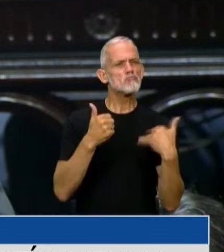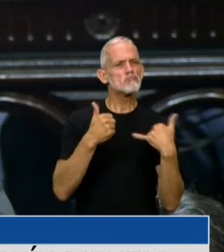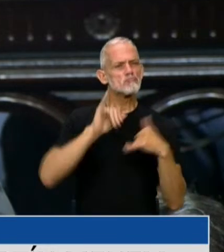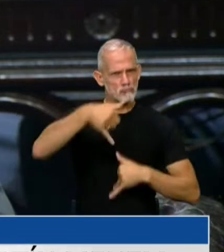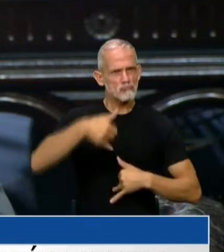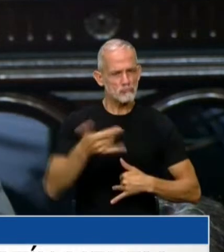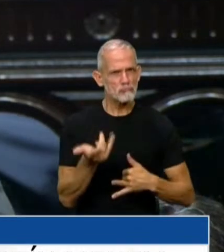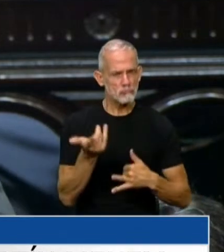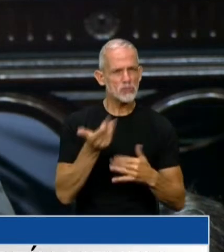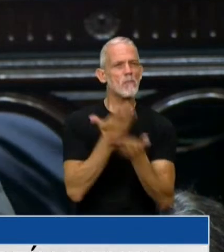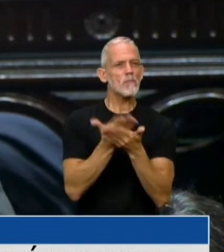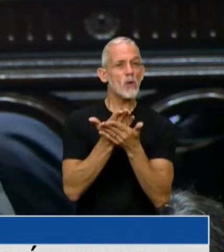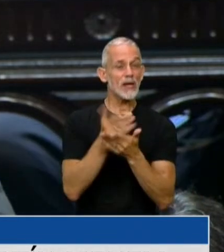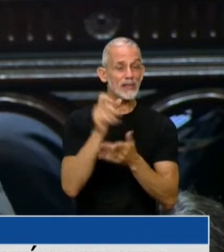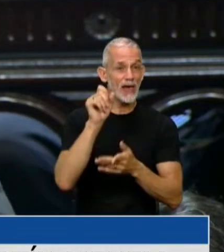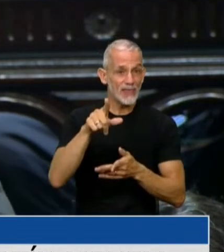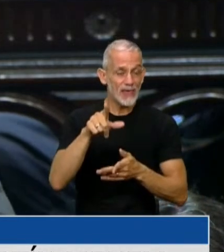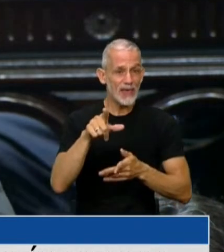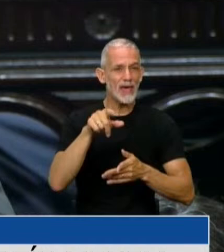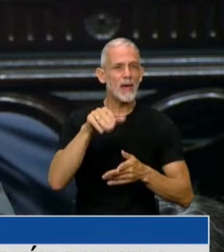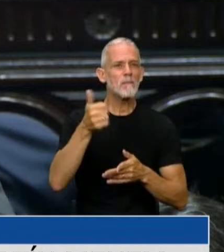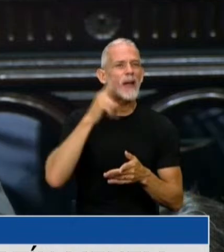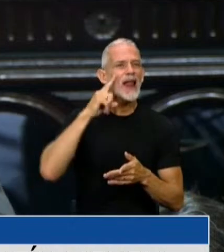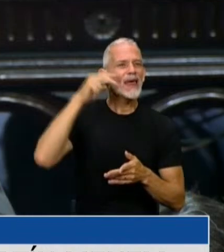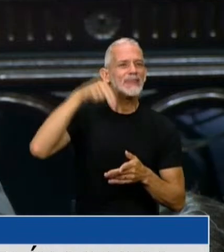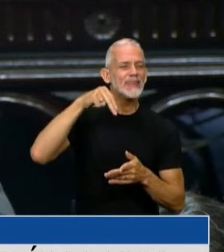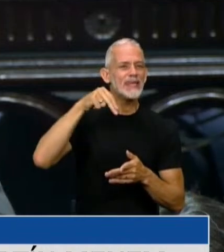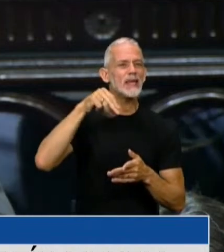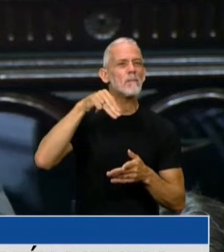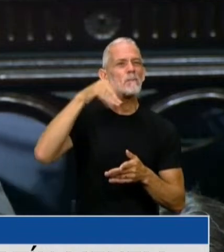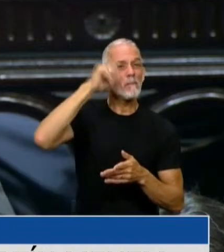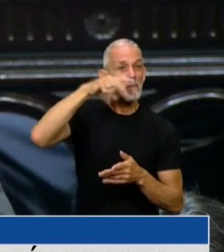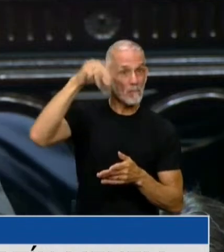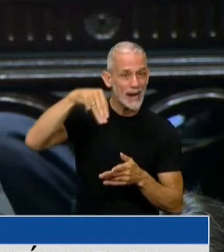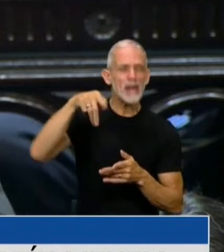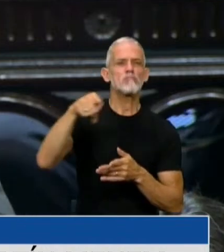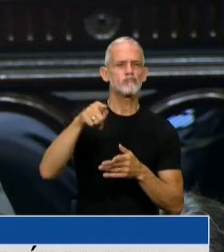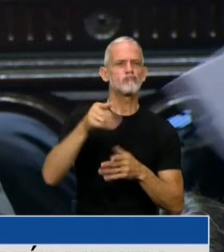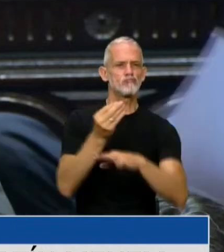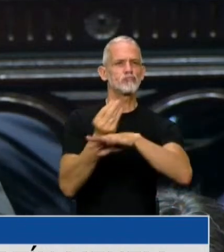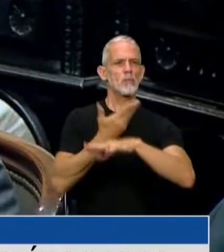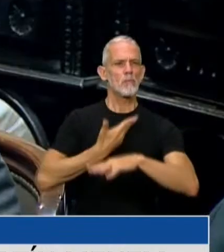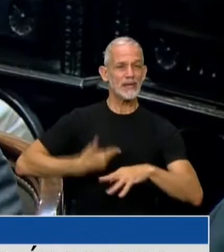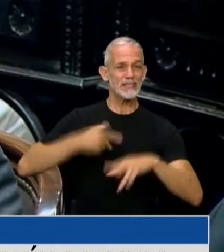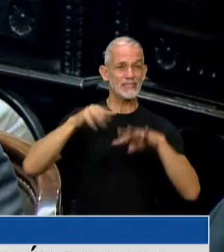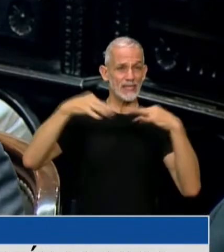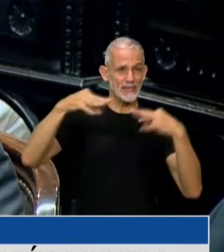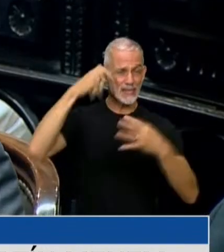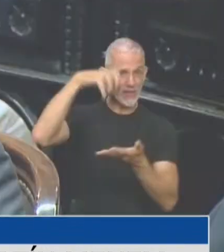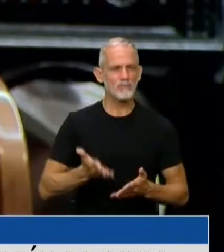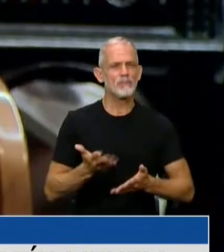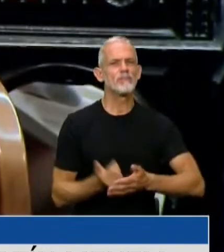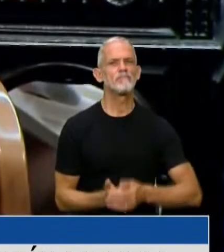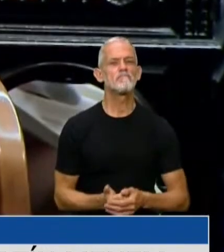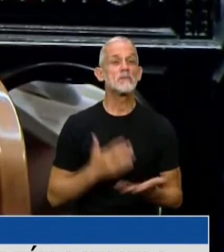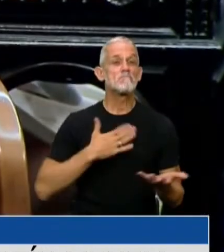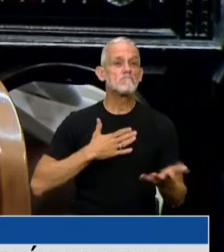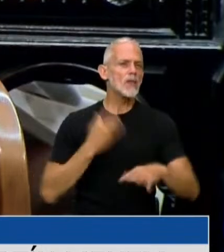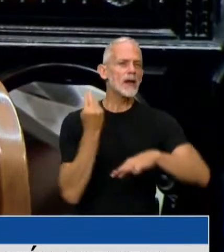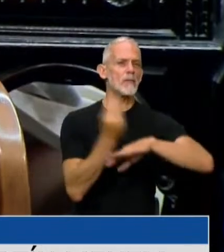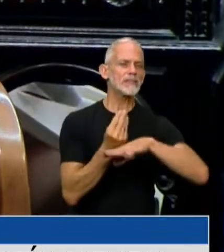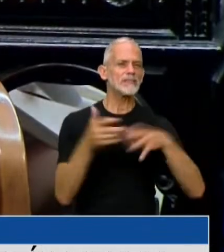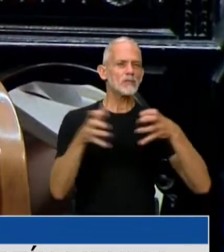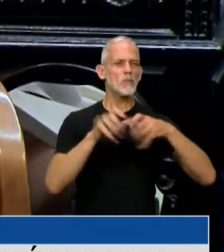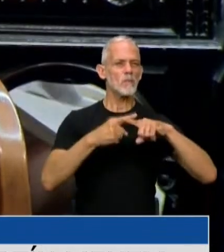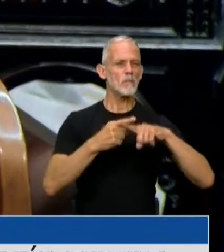acompañar la propuesta de que el diputado Martín Menem sea el próximo presidente de la Cámara. En representación de